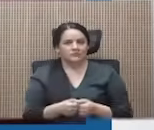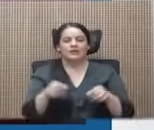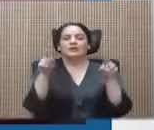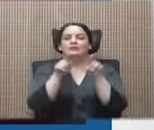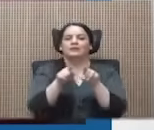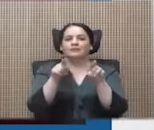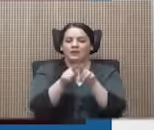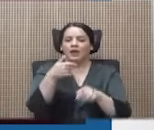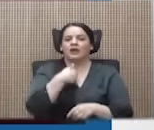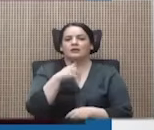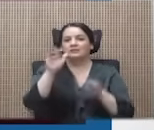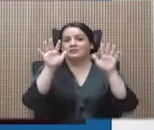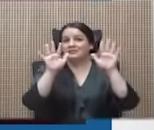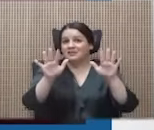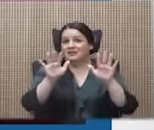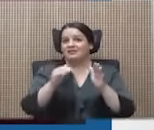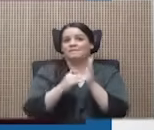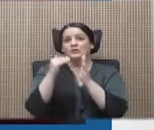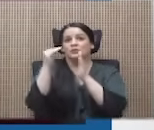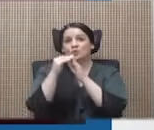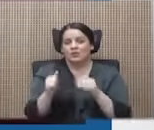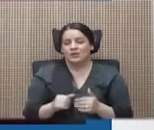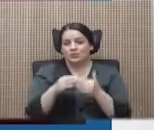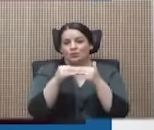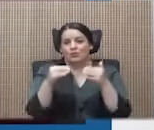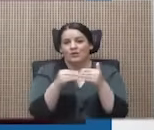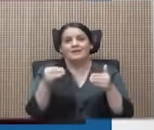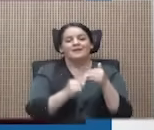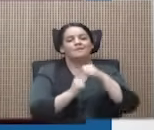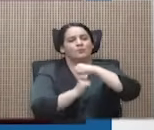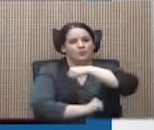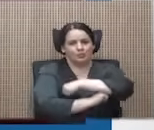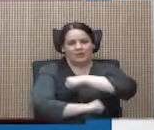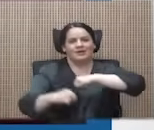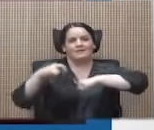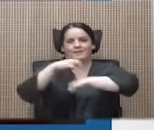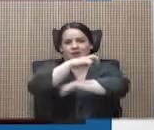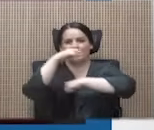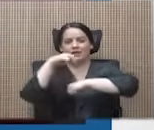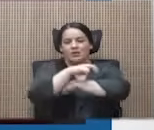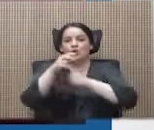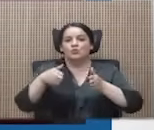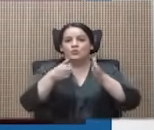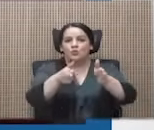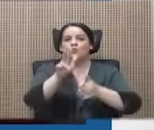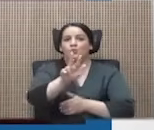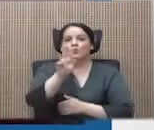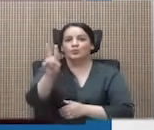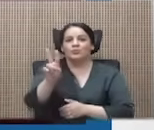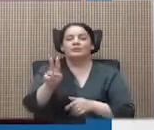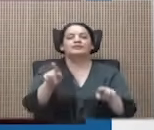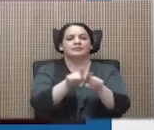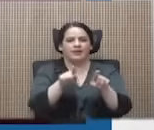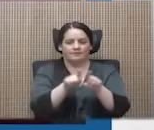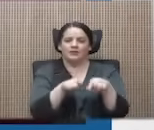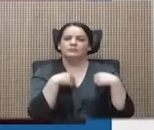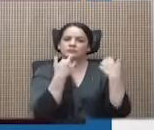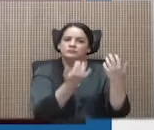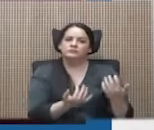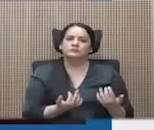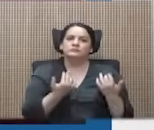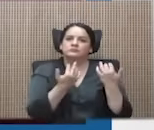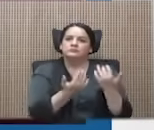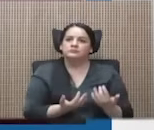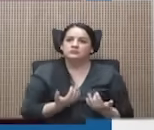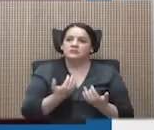tenemos 10 millones de dólares para más puentes peatonales en Ruta 32 y están también a la espera de que los